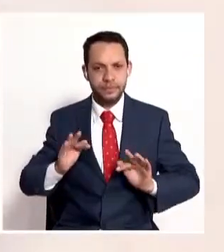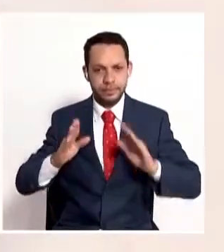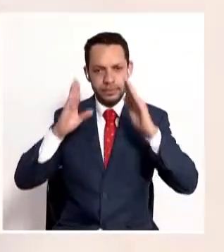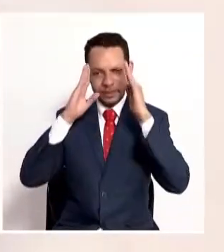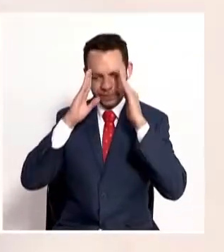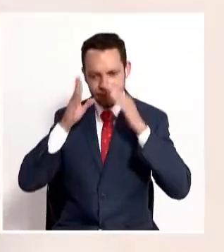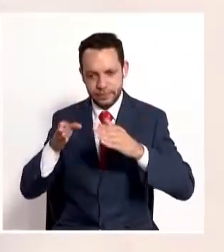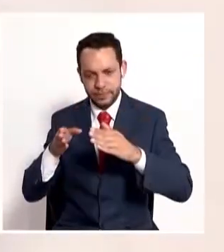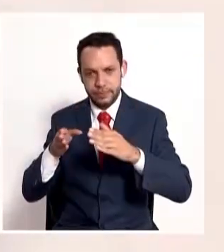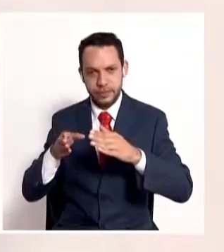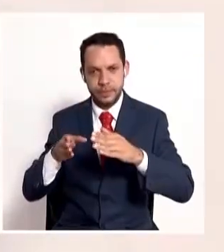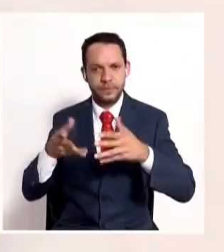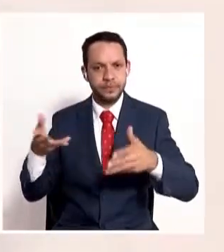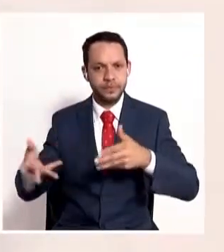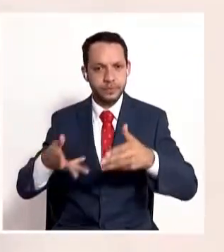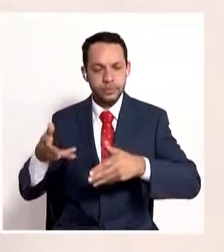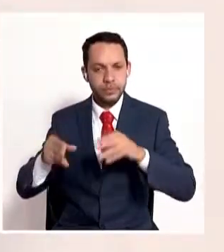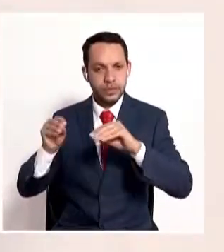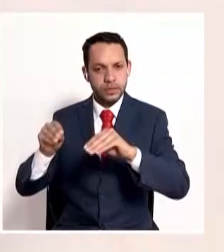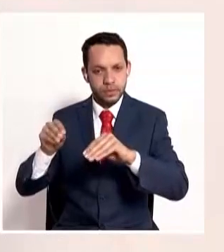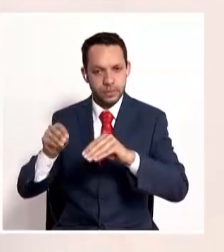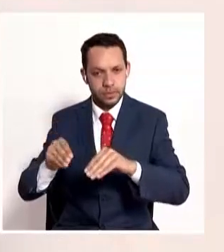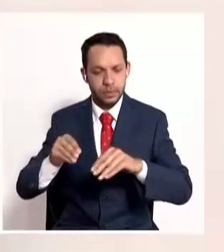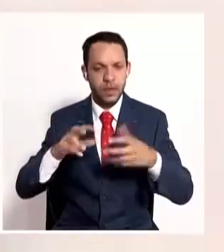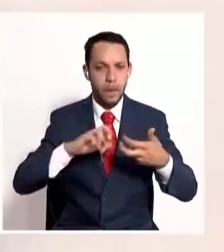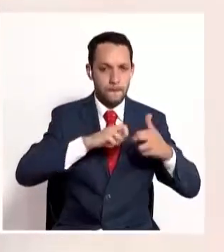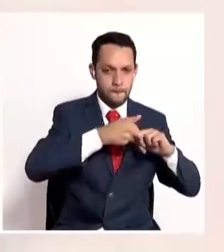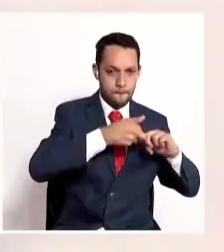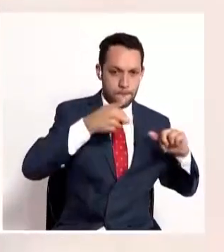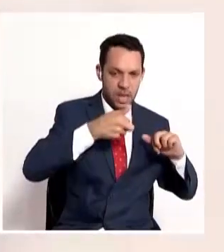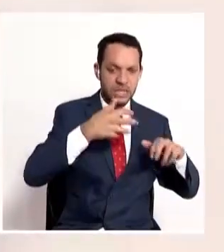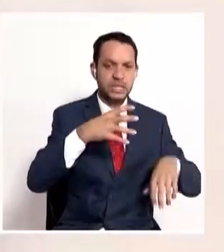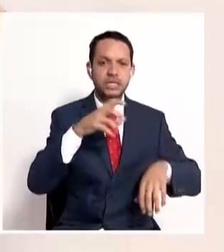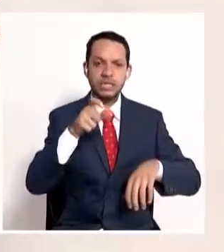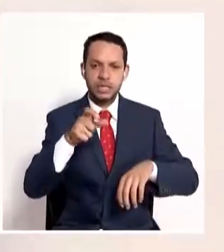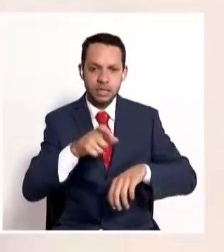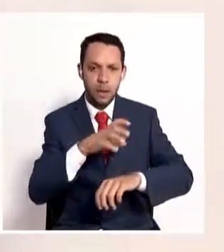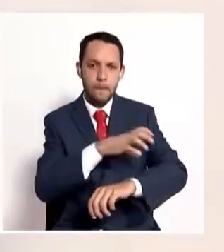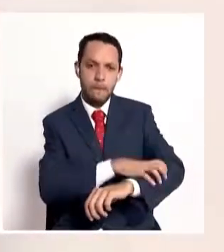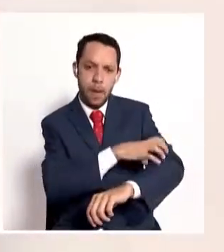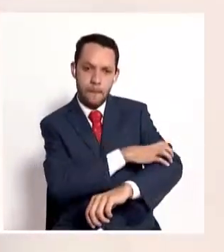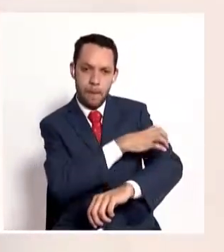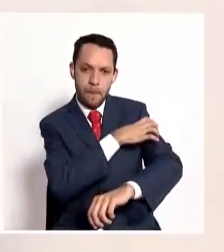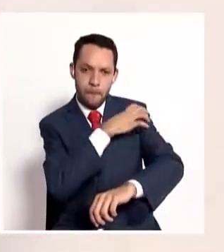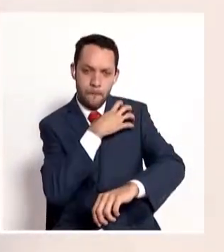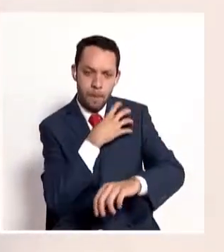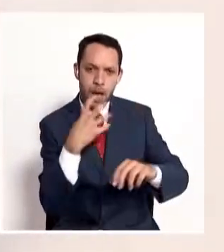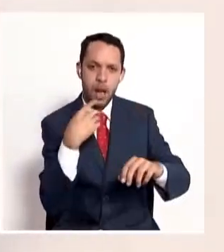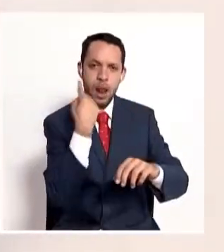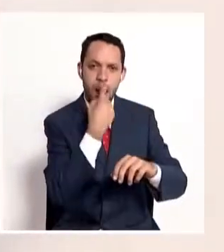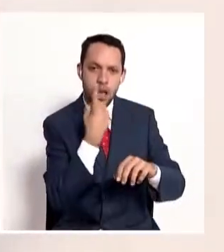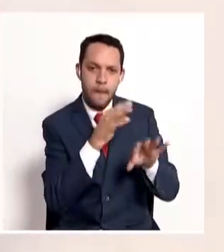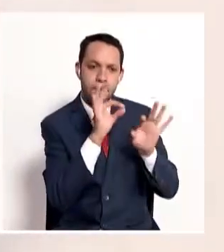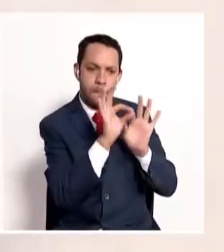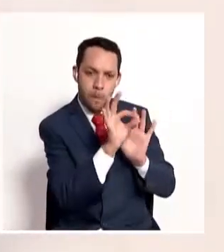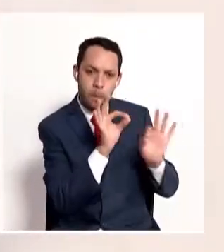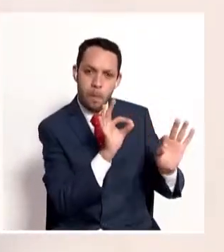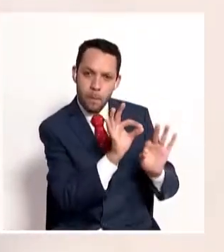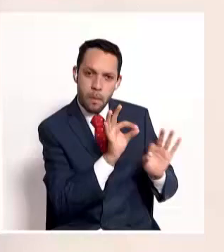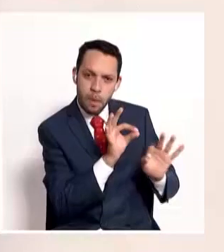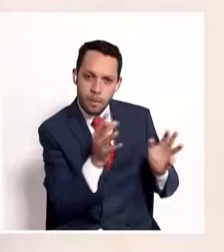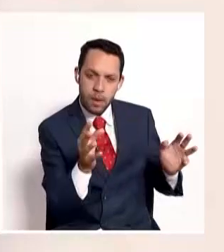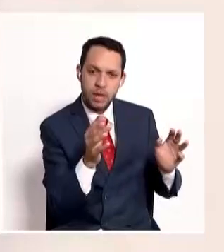fisio de la fibromialgia necesita fisioterapia terapias miofasciales acupuntura terapia neural